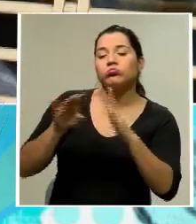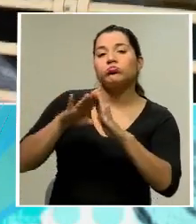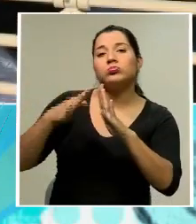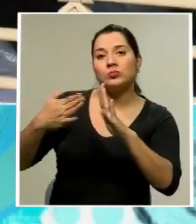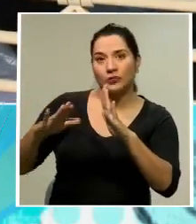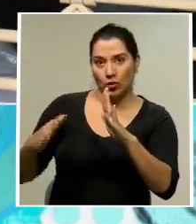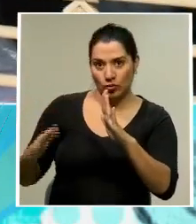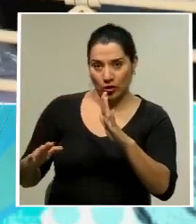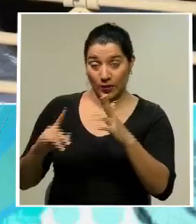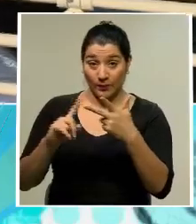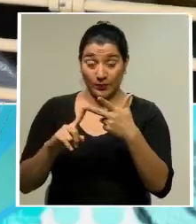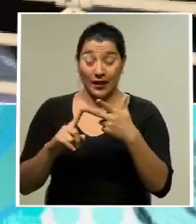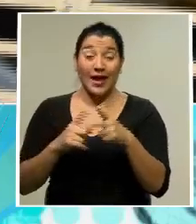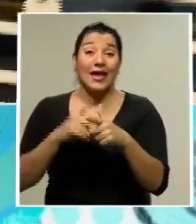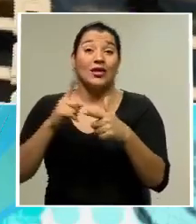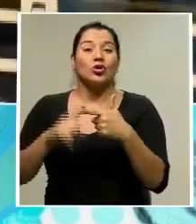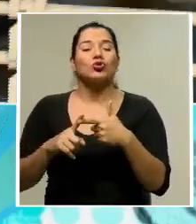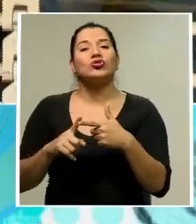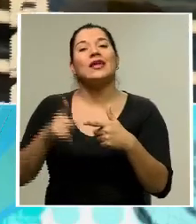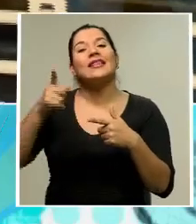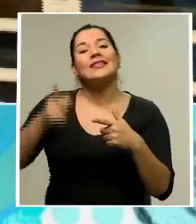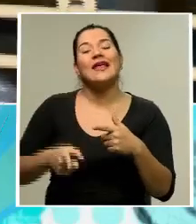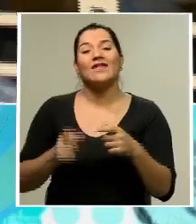civil. Ellos deberán hacerlo en una